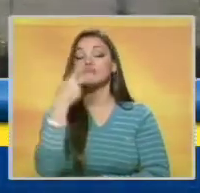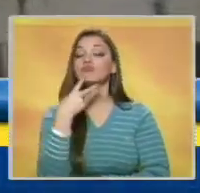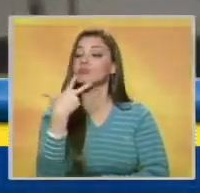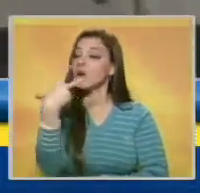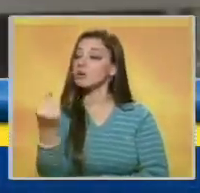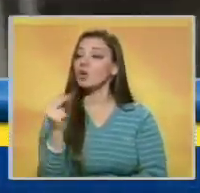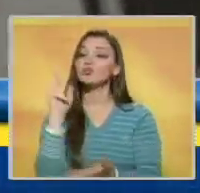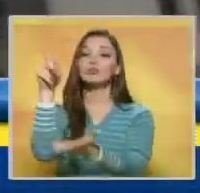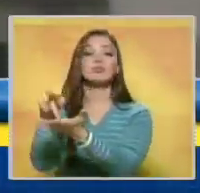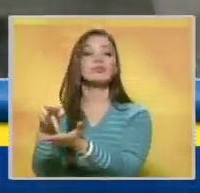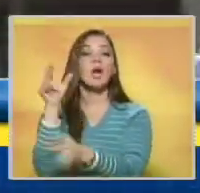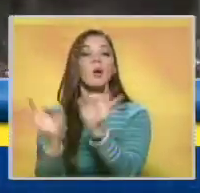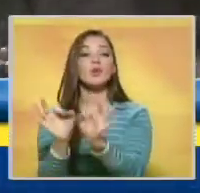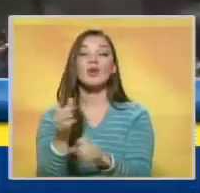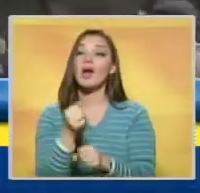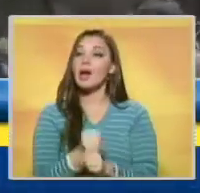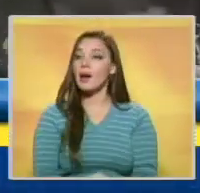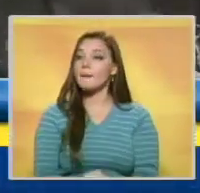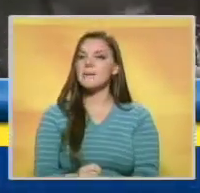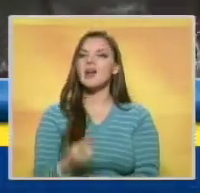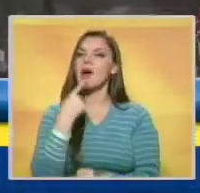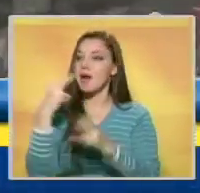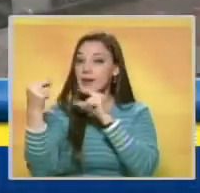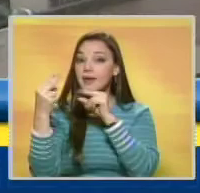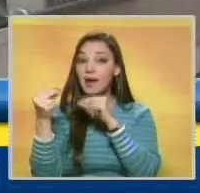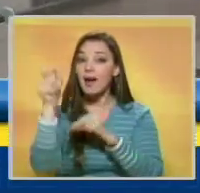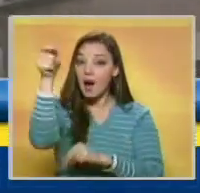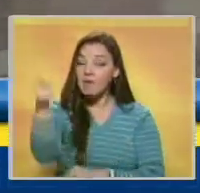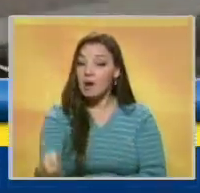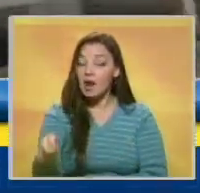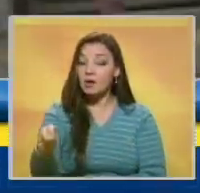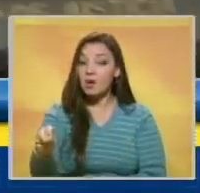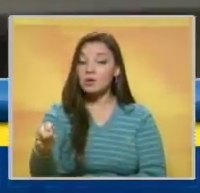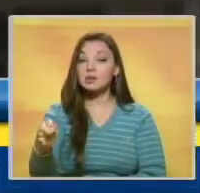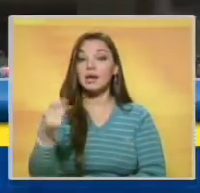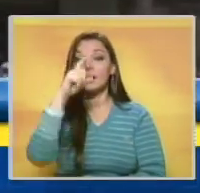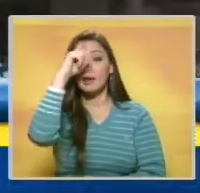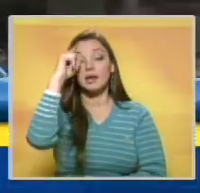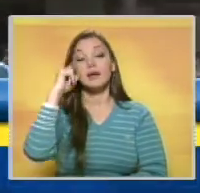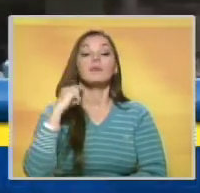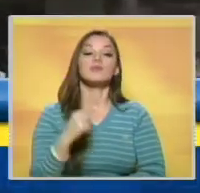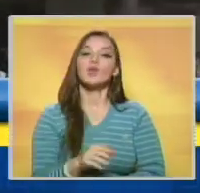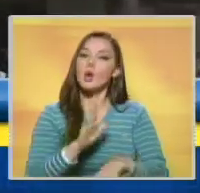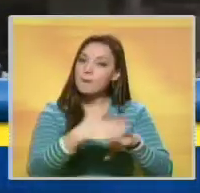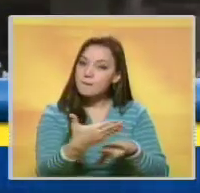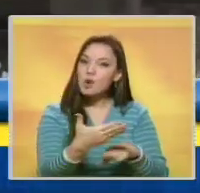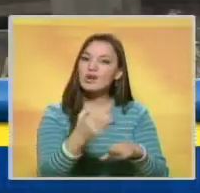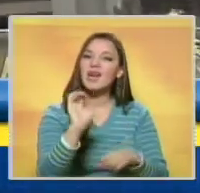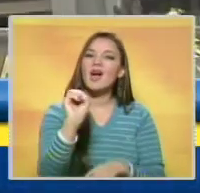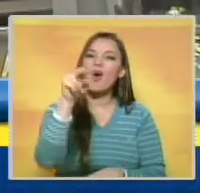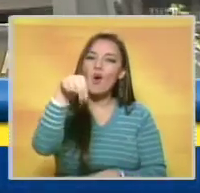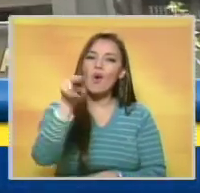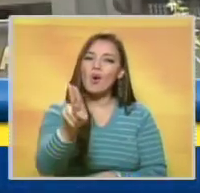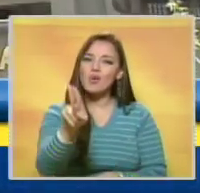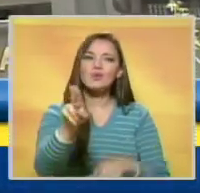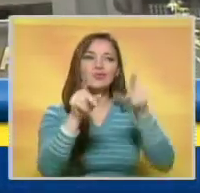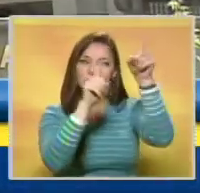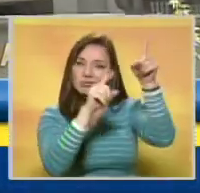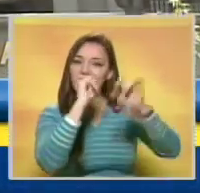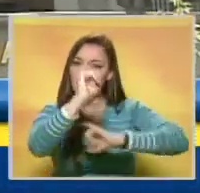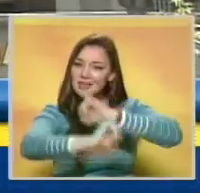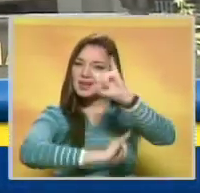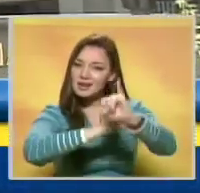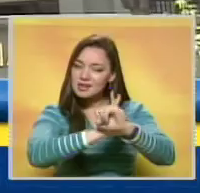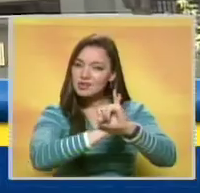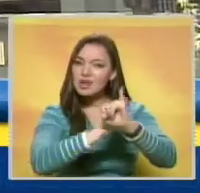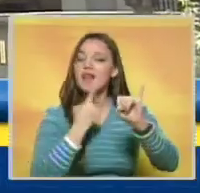a asistir hasta que hubiera un pronunciamiento de la Corte de Apelaciones a las 2 solicitudes de las instancias de la